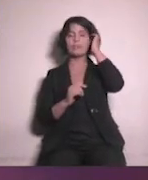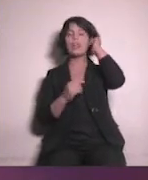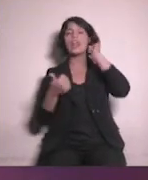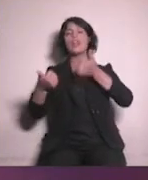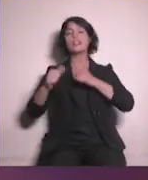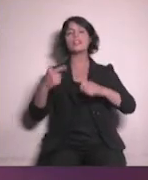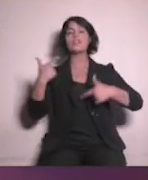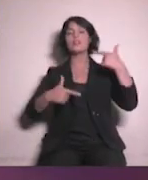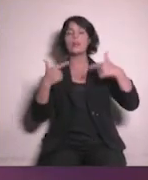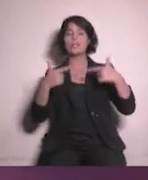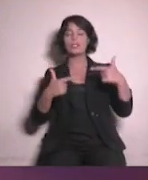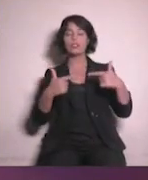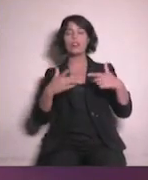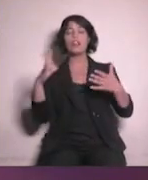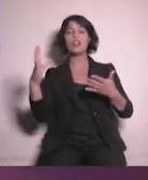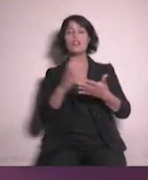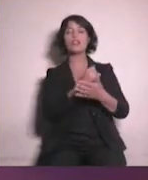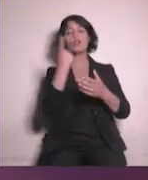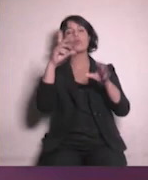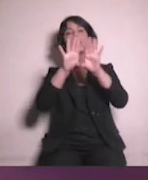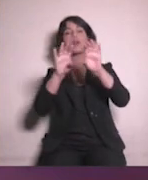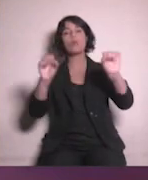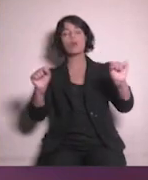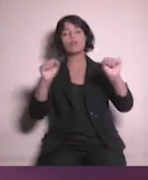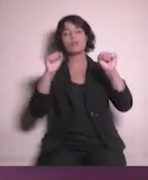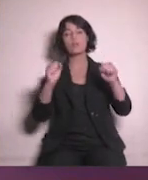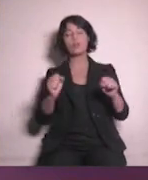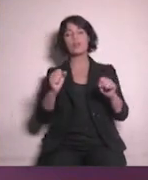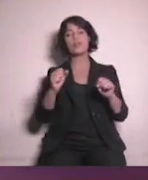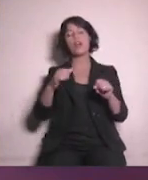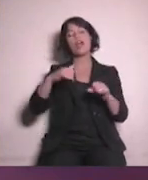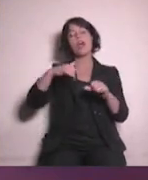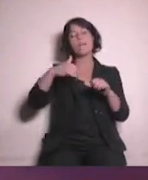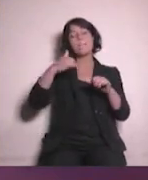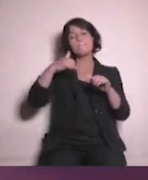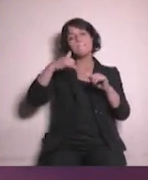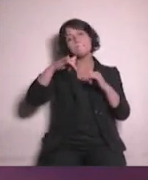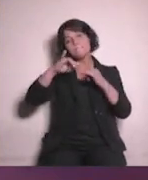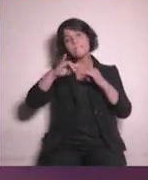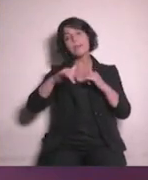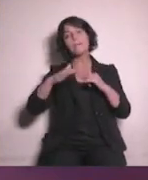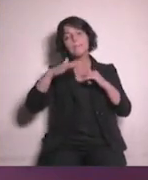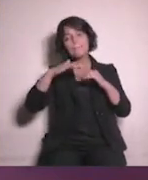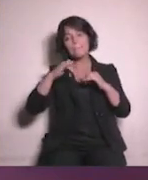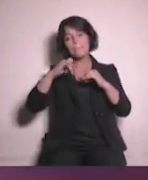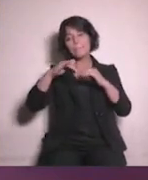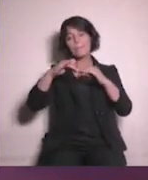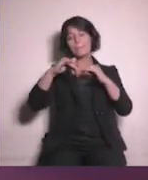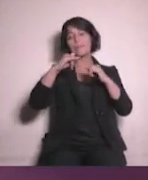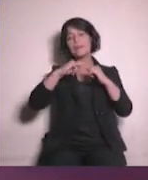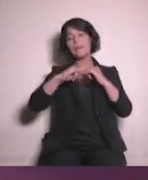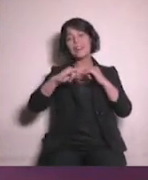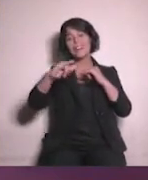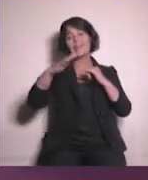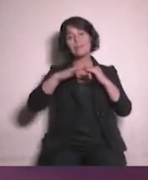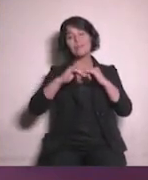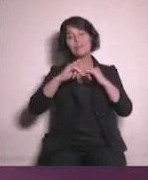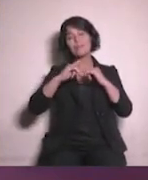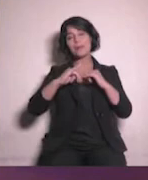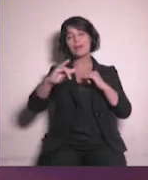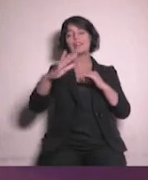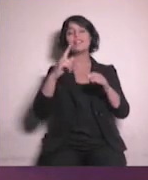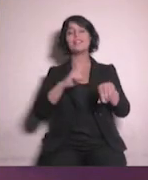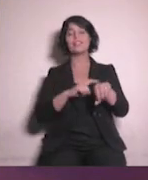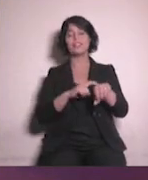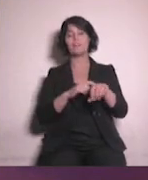desafío político es alcanzar un acuerdo que sea sustentable en el tiempo, porque como país tenemos la obligación de enfrentar hoy